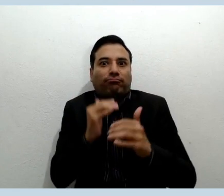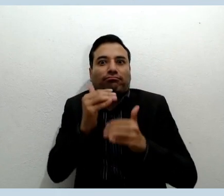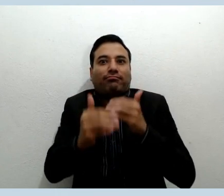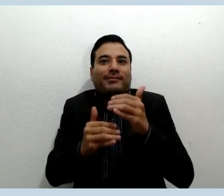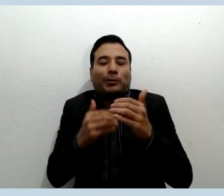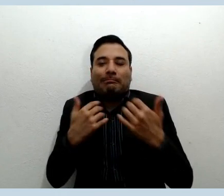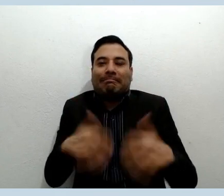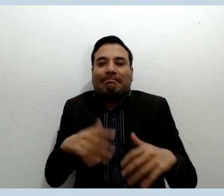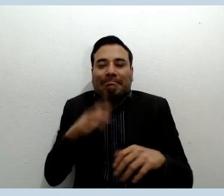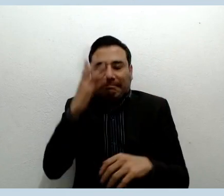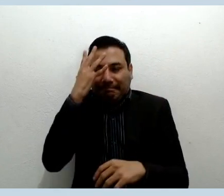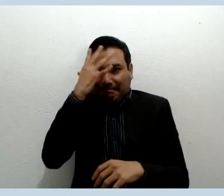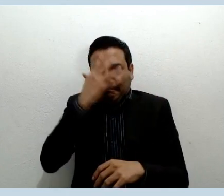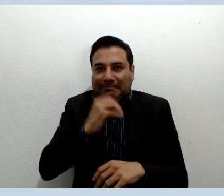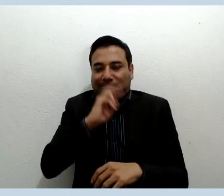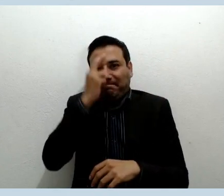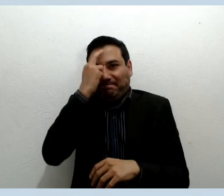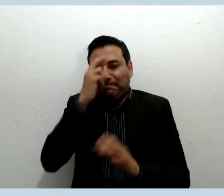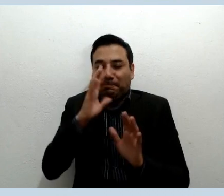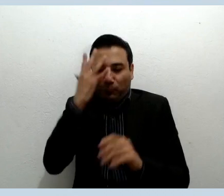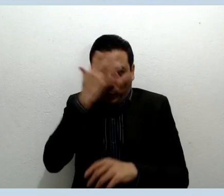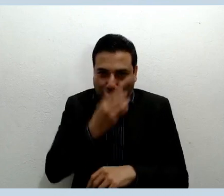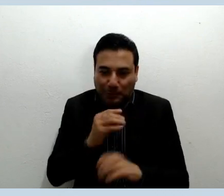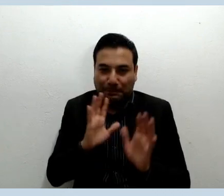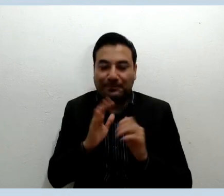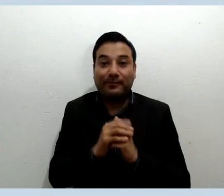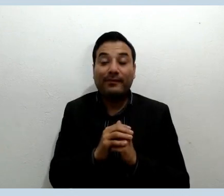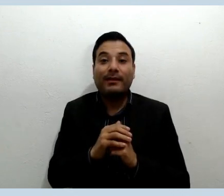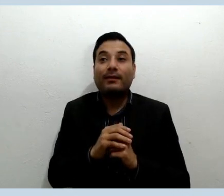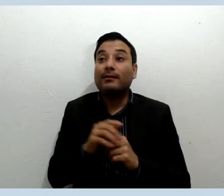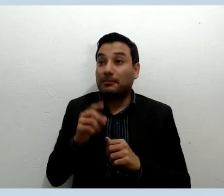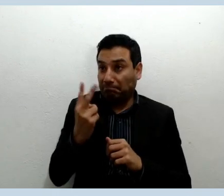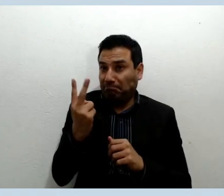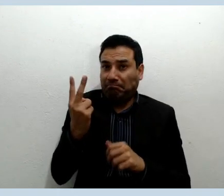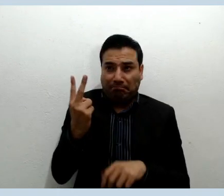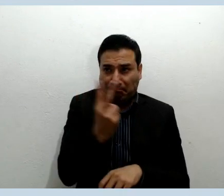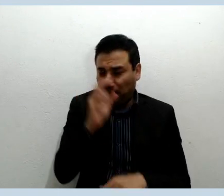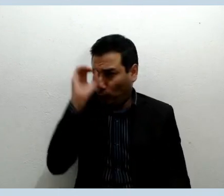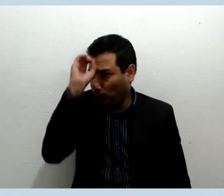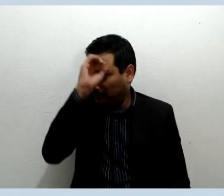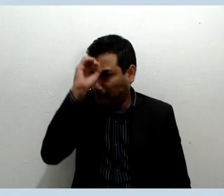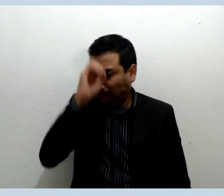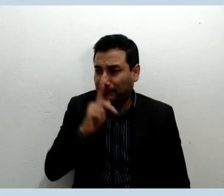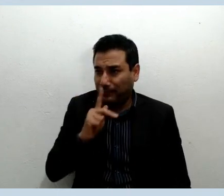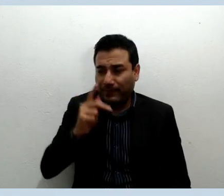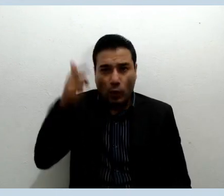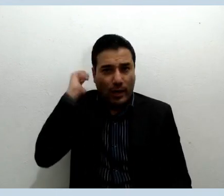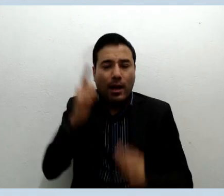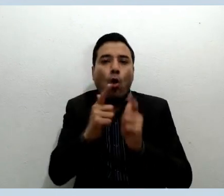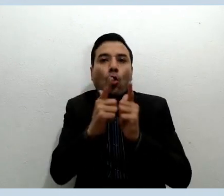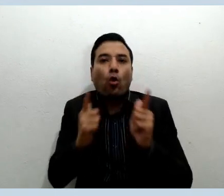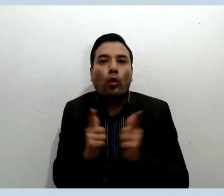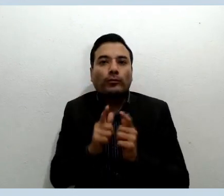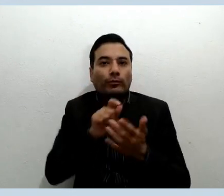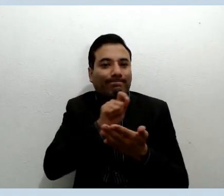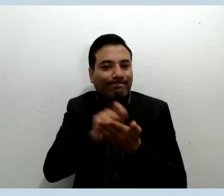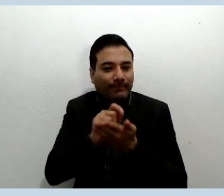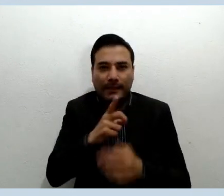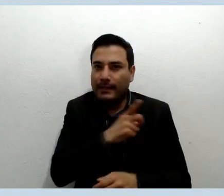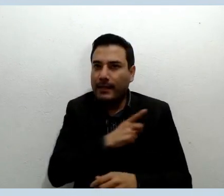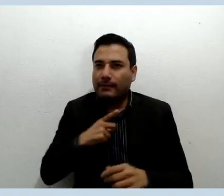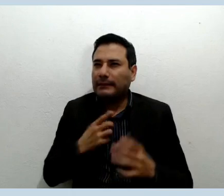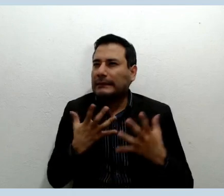eso qué bonito Eh yo concuerdo con ustedes deseo que apunte siga deseoso para citar a